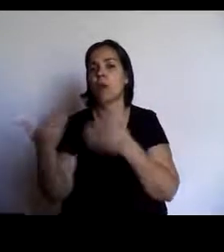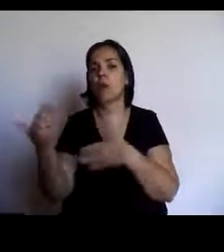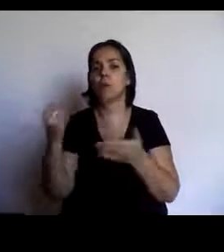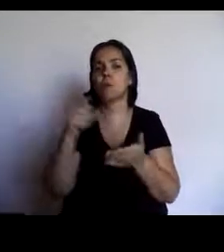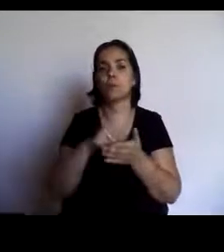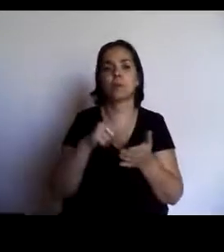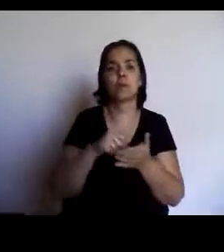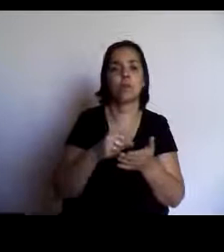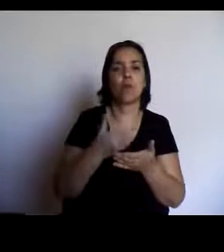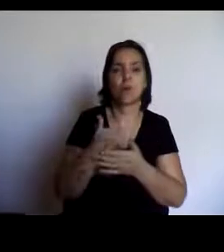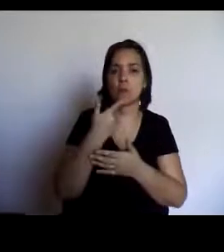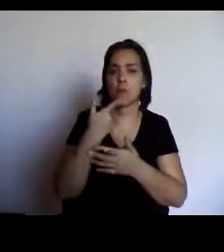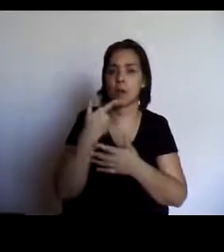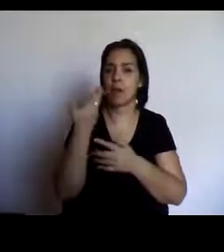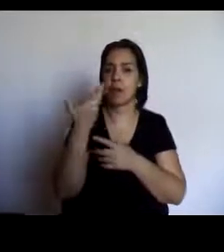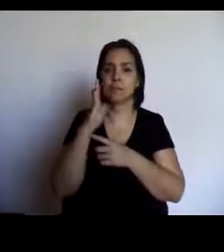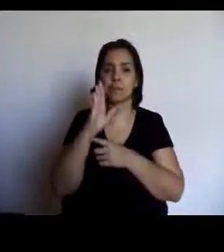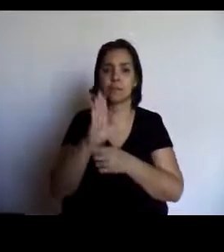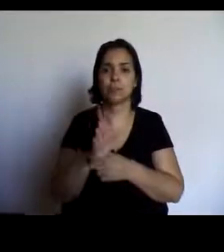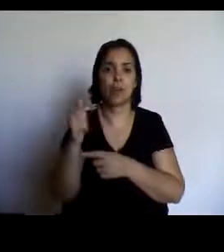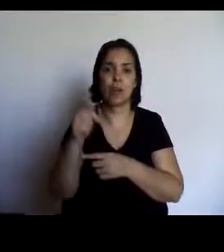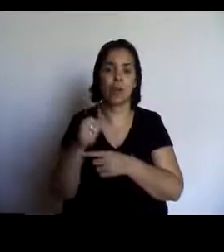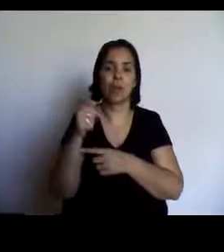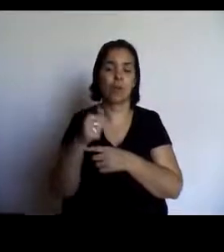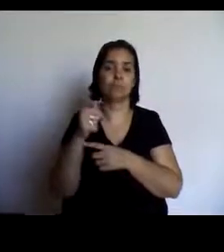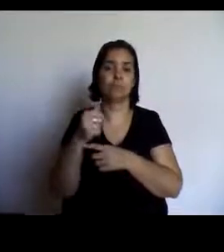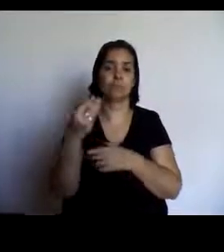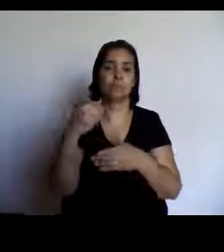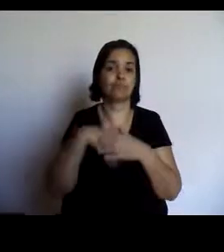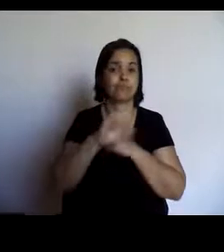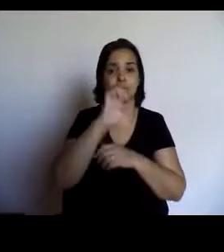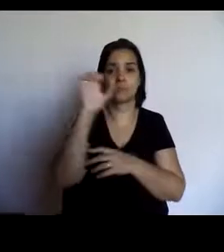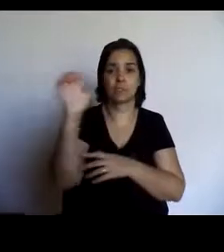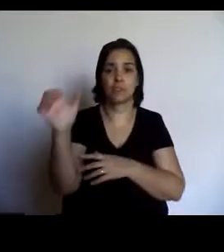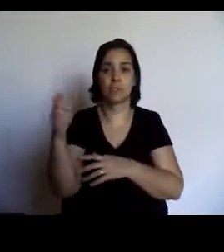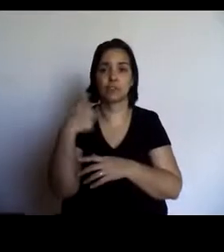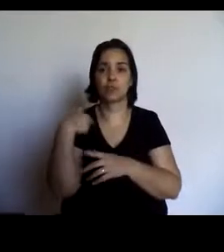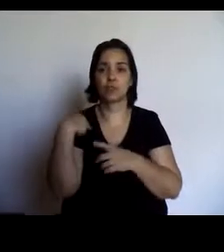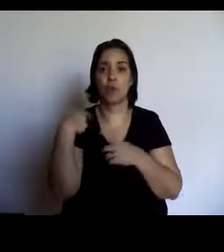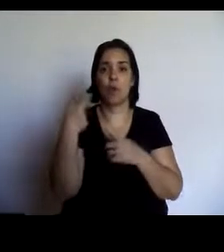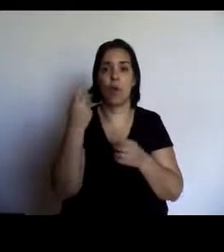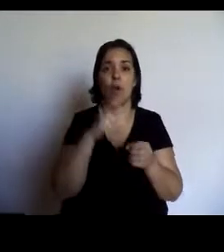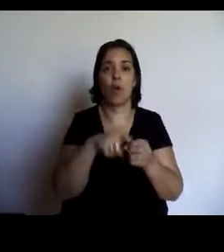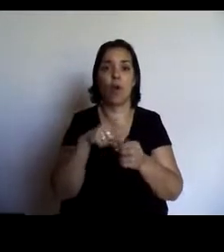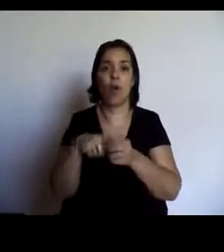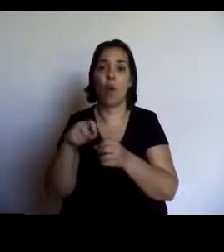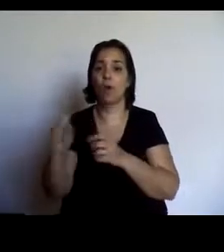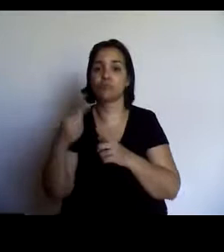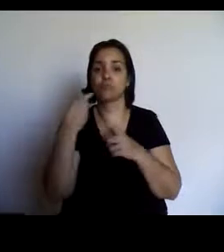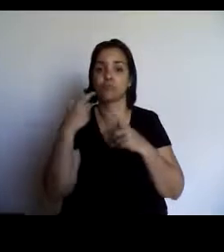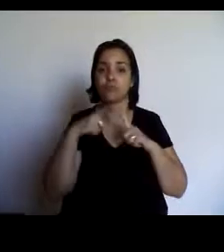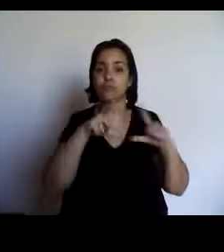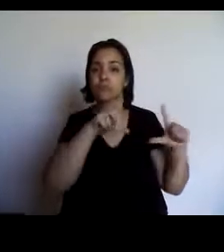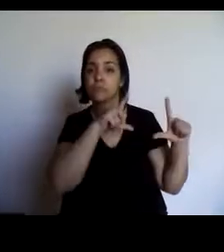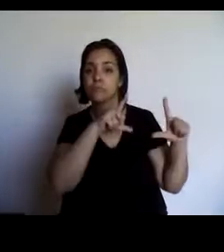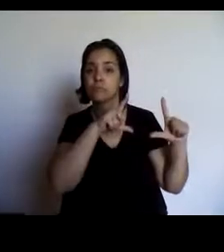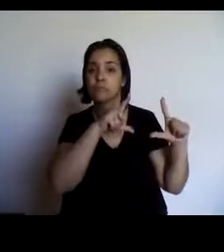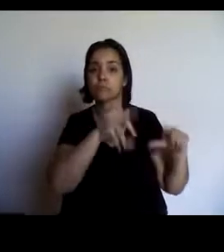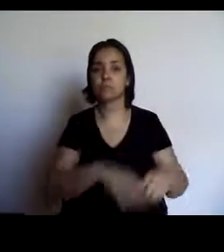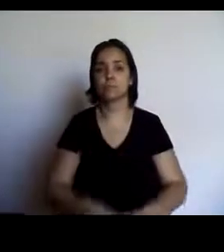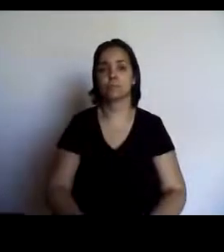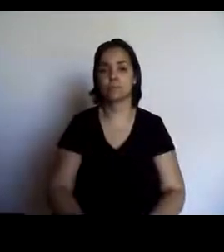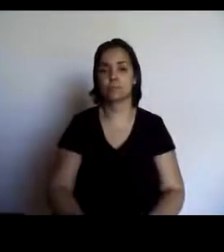mejora de su presencia en el contexto europeo. Voy a compartiros una presentación.